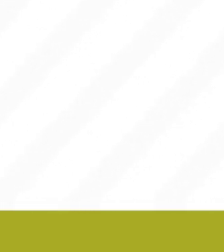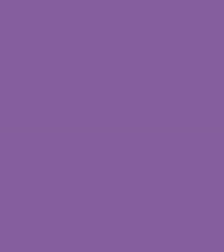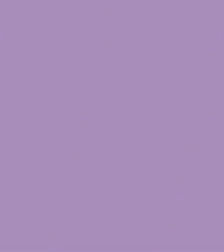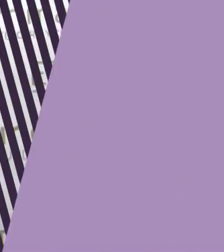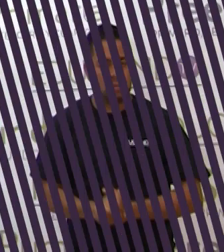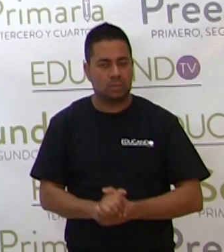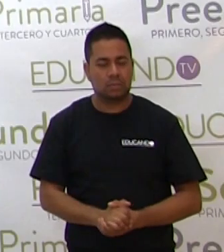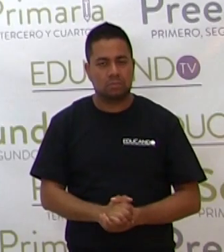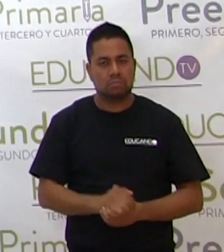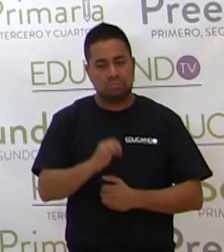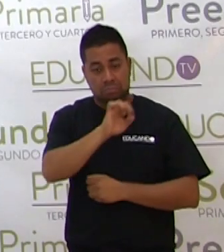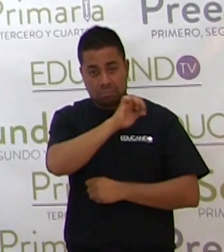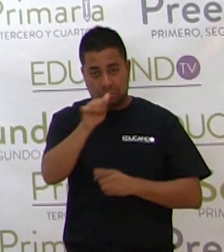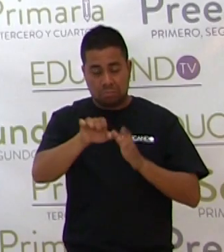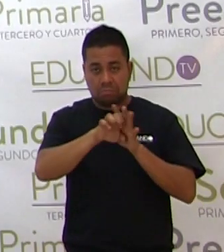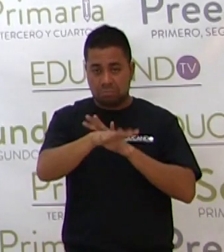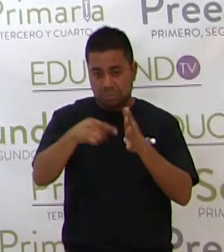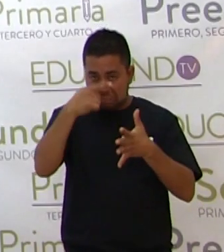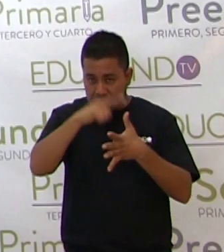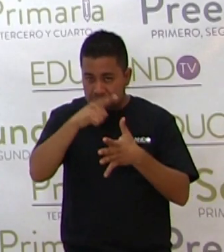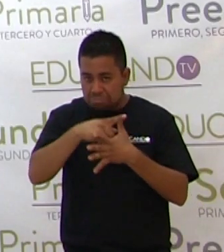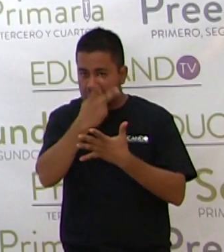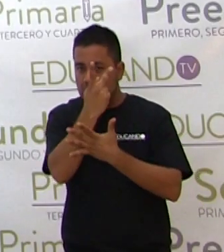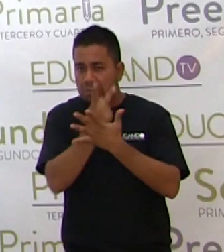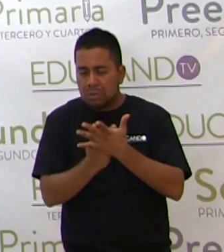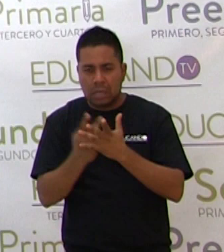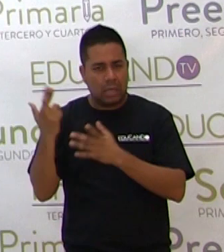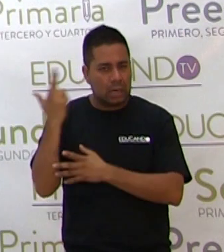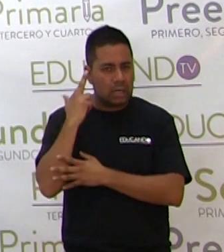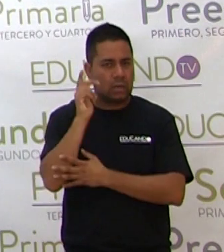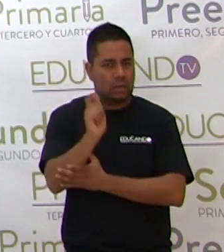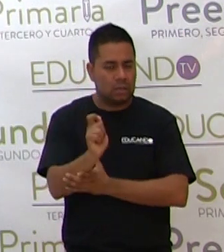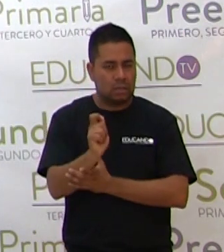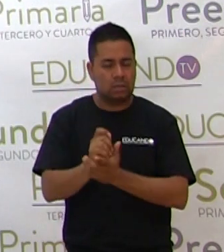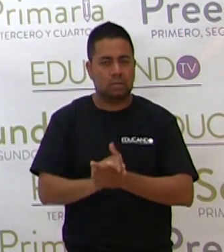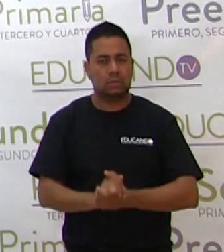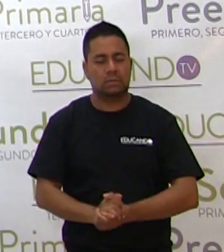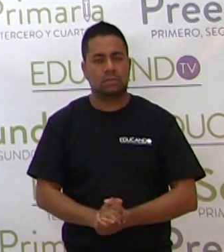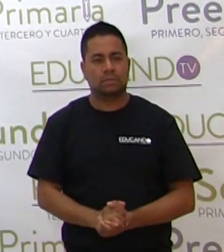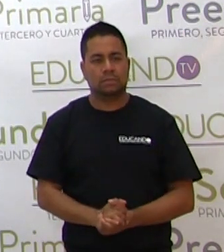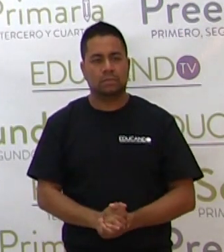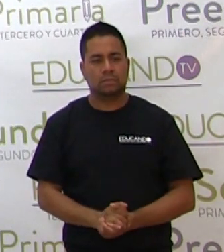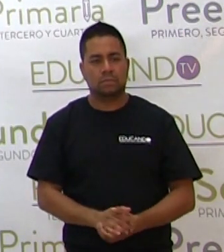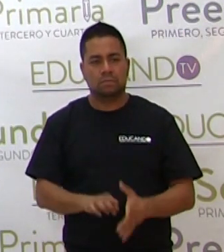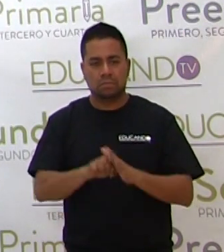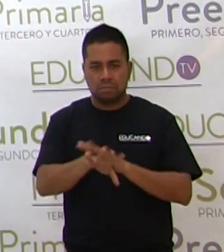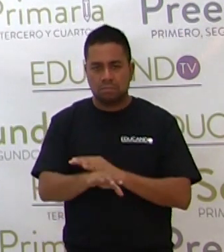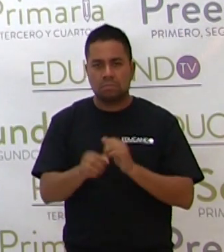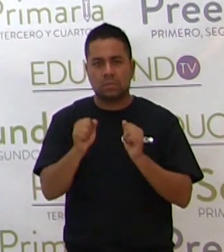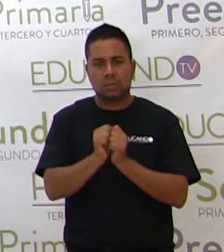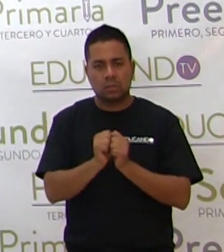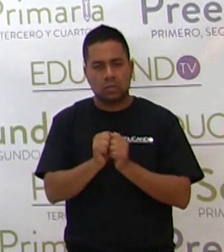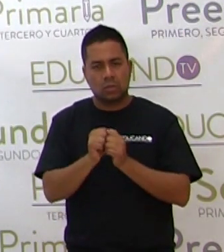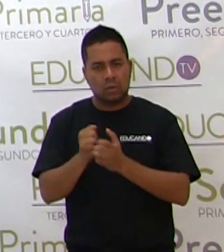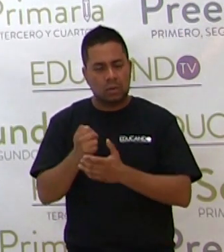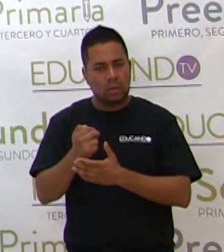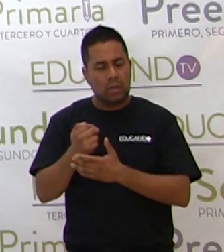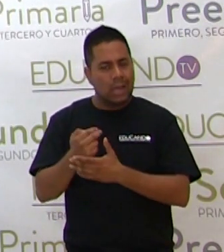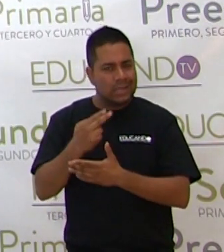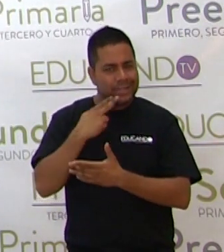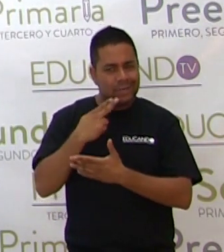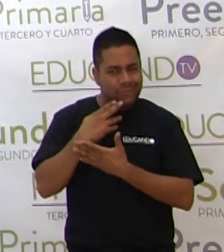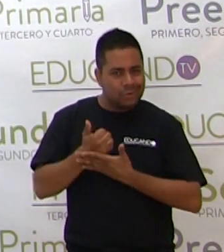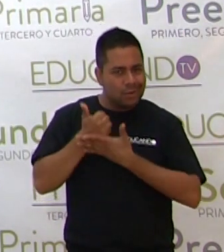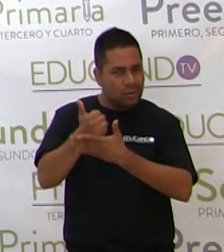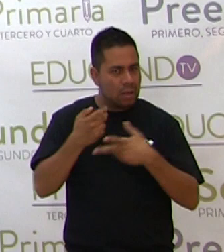otro tipo de programas sería un tipo de programa con vocación de servicio público